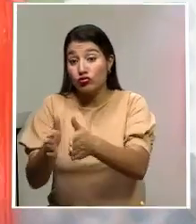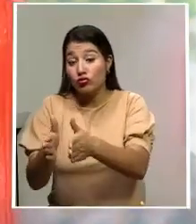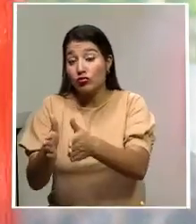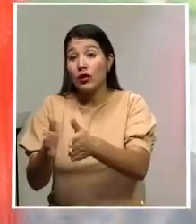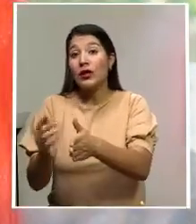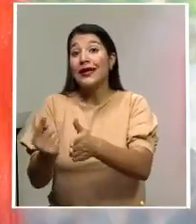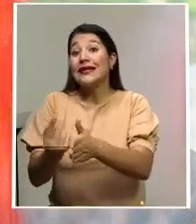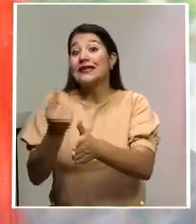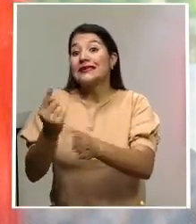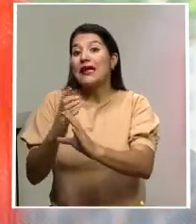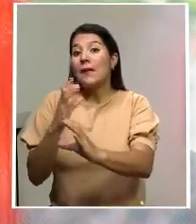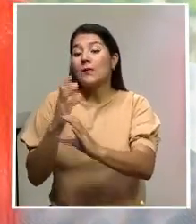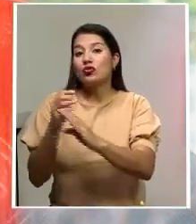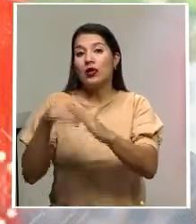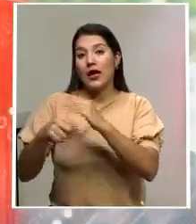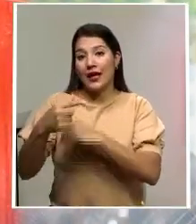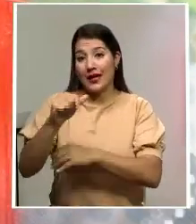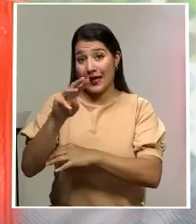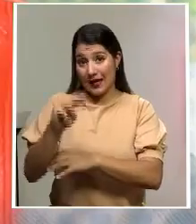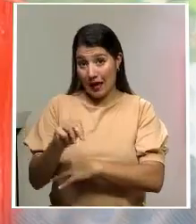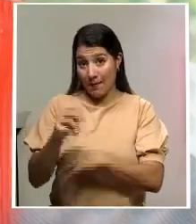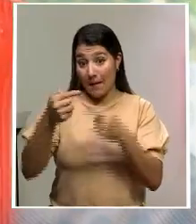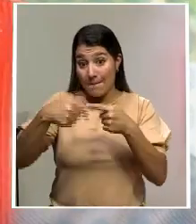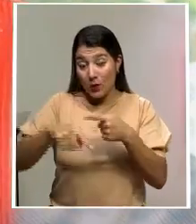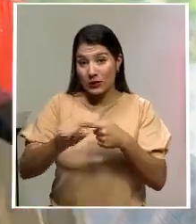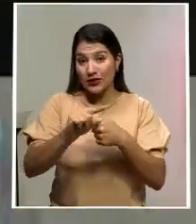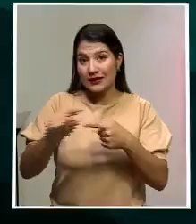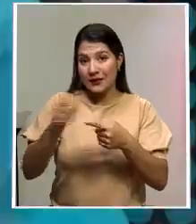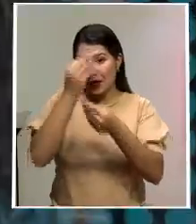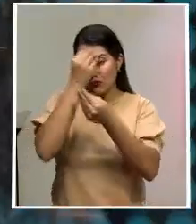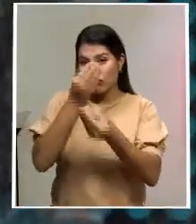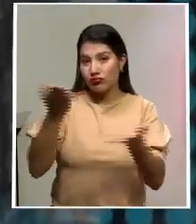los detalles de su implementación la próxima semana.